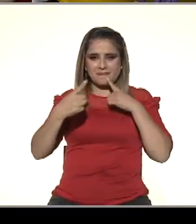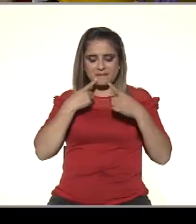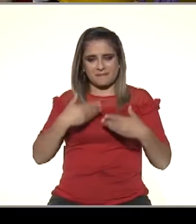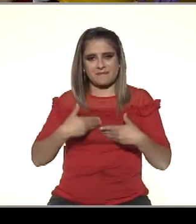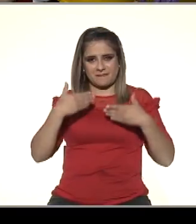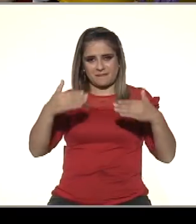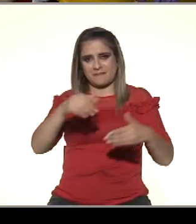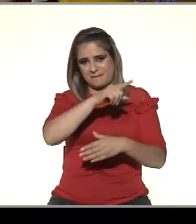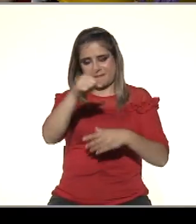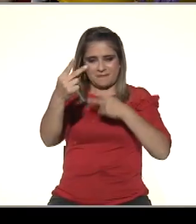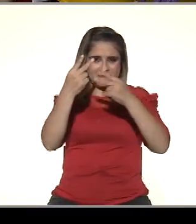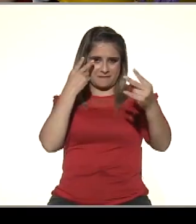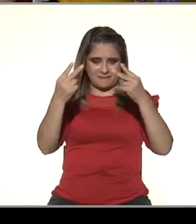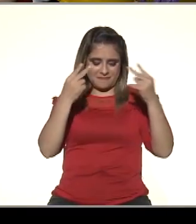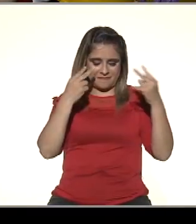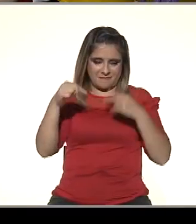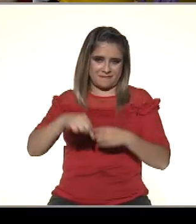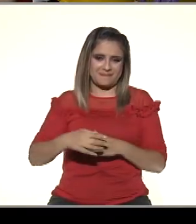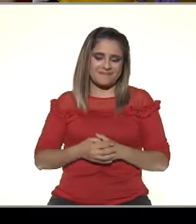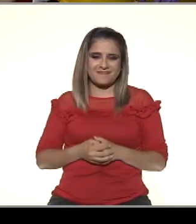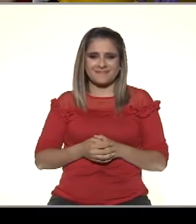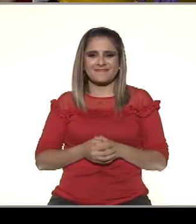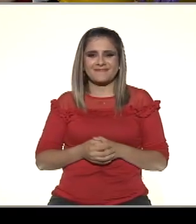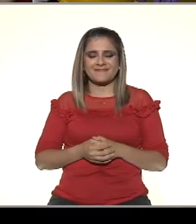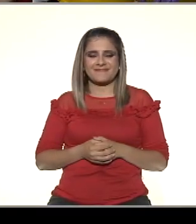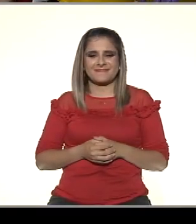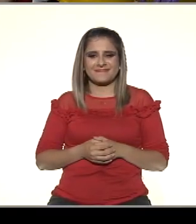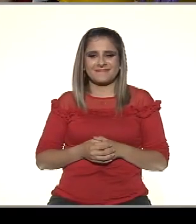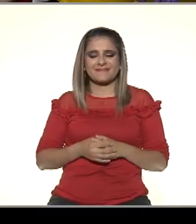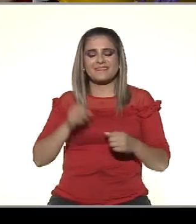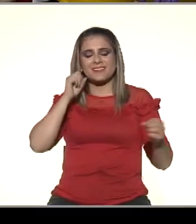estamos en nuestras transmisiones aquí en Diálogos en Confianza.